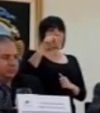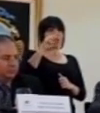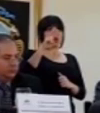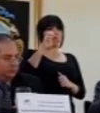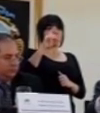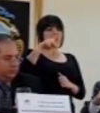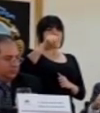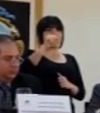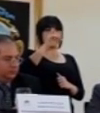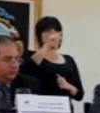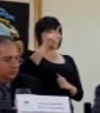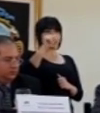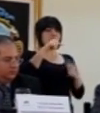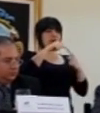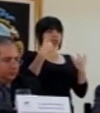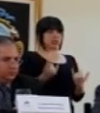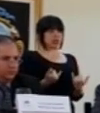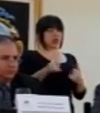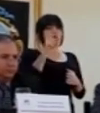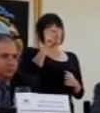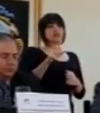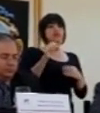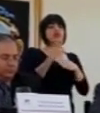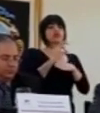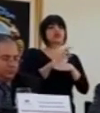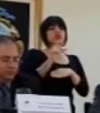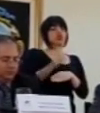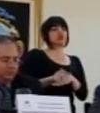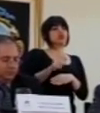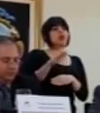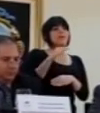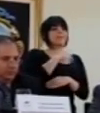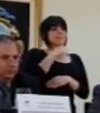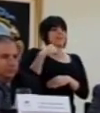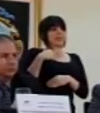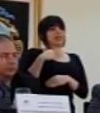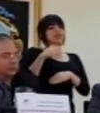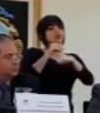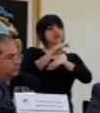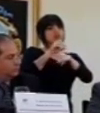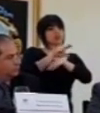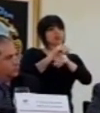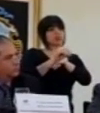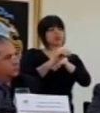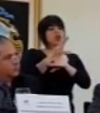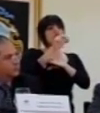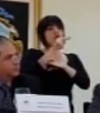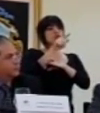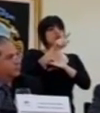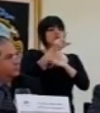Padilla, que hasta ahora ha fungido como ministro consejero y cónsul